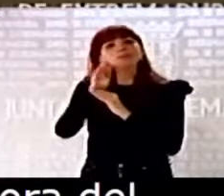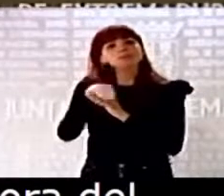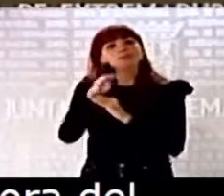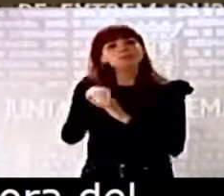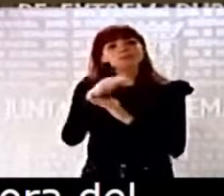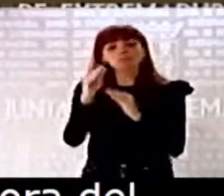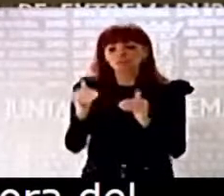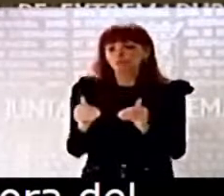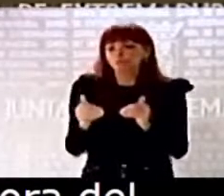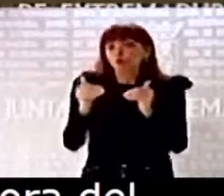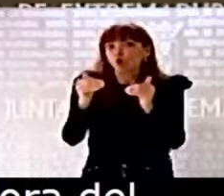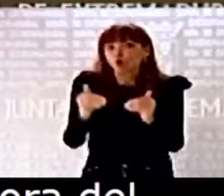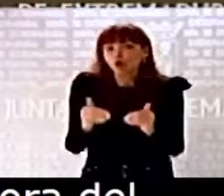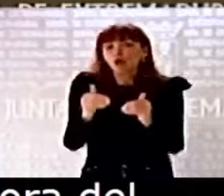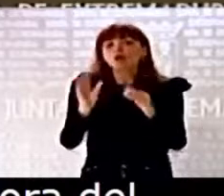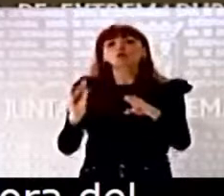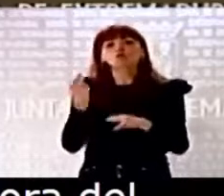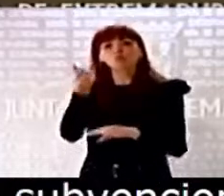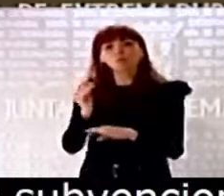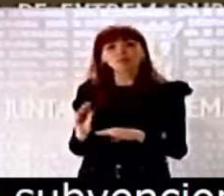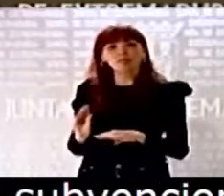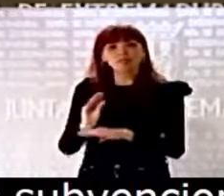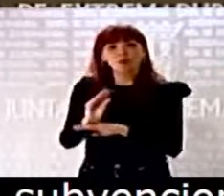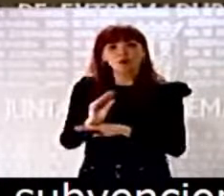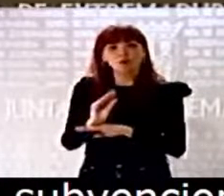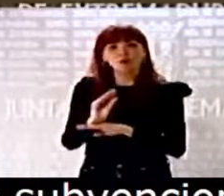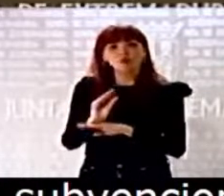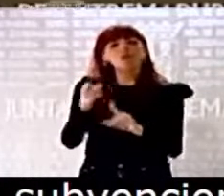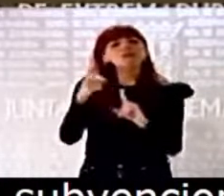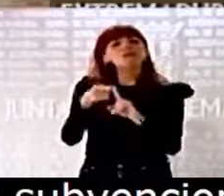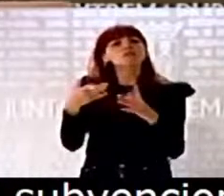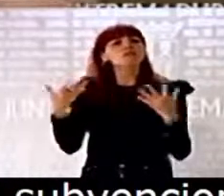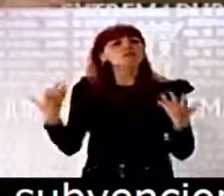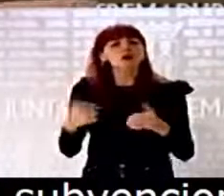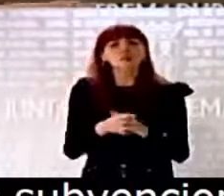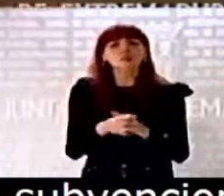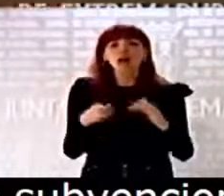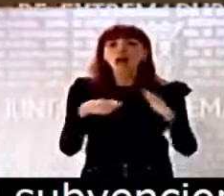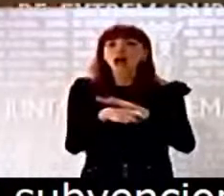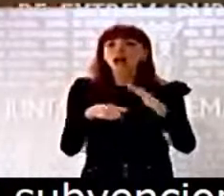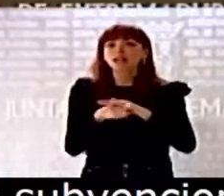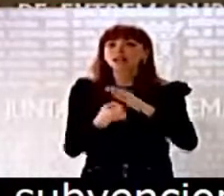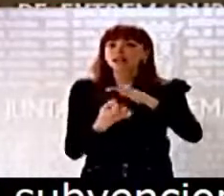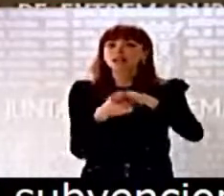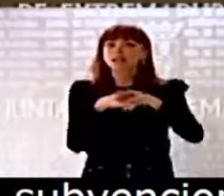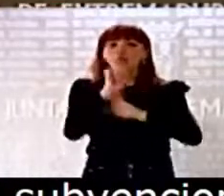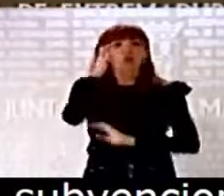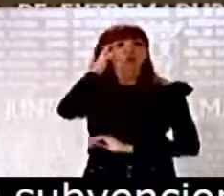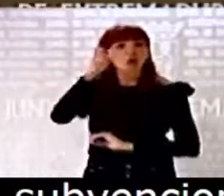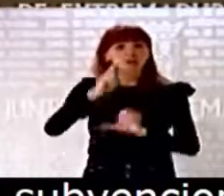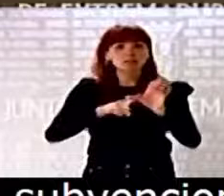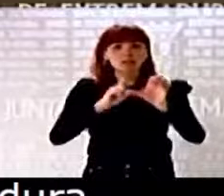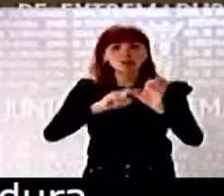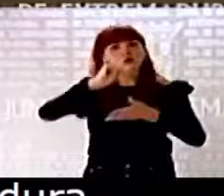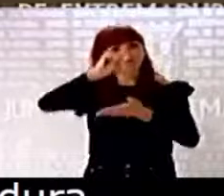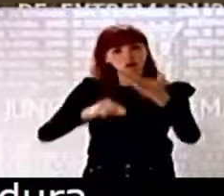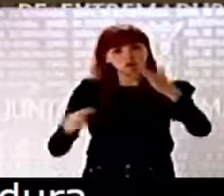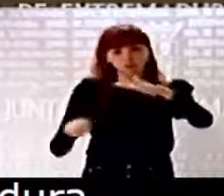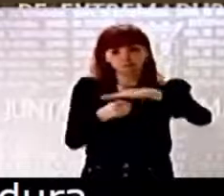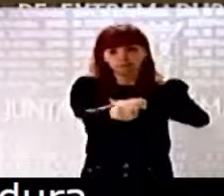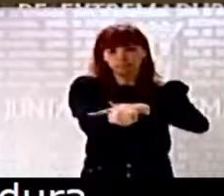prórroga de las subvenciones que permiten la contratación de los agentes de empleo y desarrollo local en Extremadura. De nuevo, también por tramitación